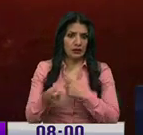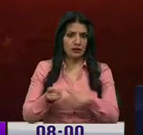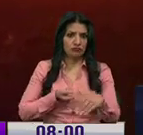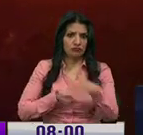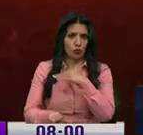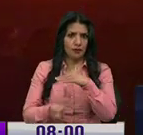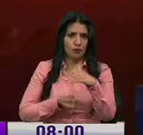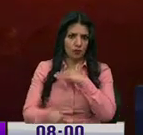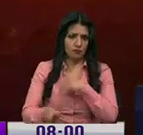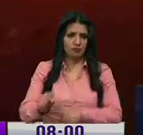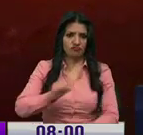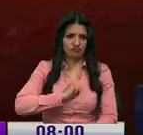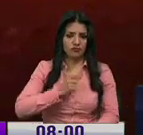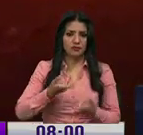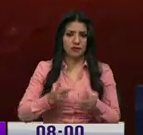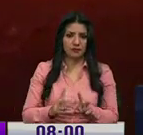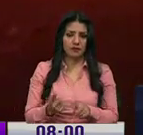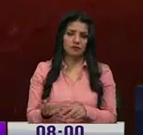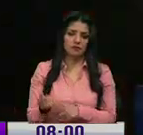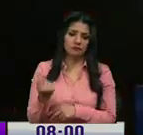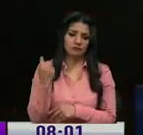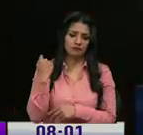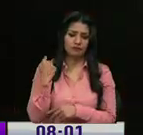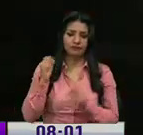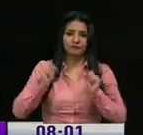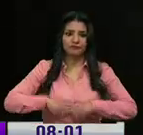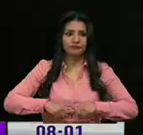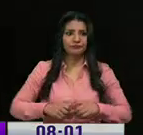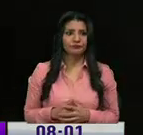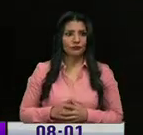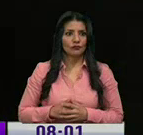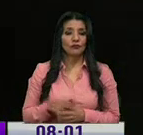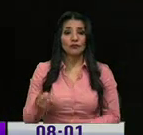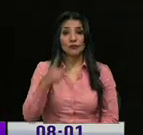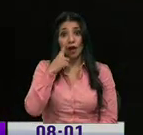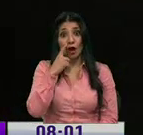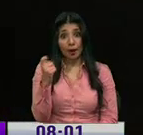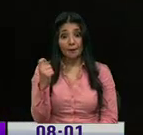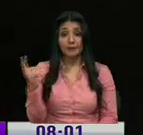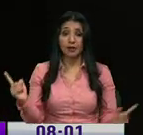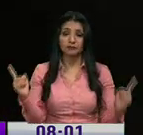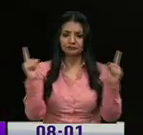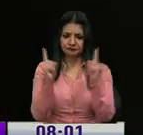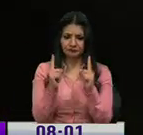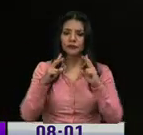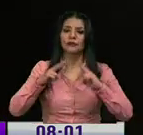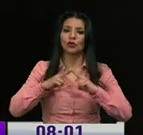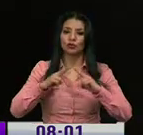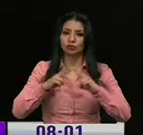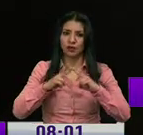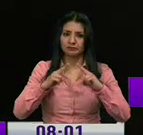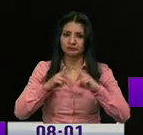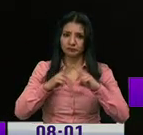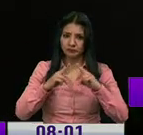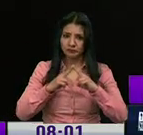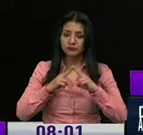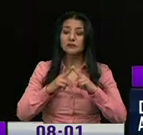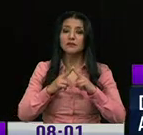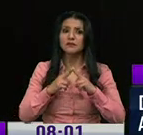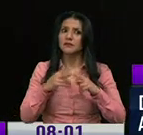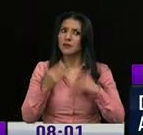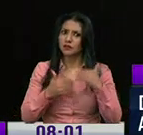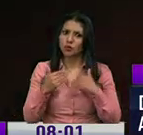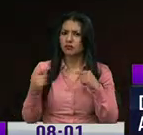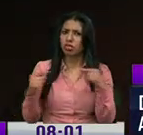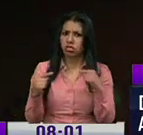punzocortantes a nivel del tórax y una herida en la región mentorial. Al parecer, la víctima y el victimario eran conocidos. El crimen se habría producido en medio de